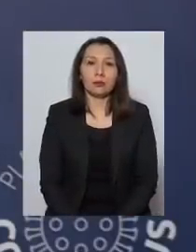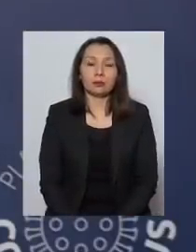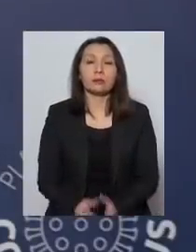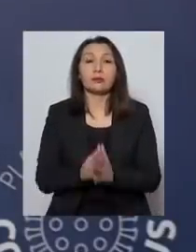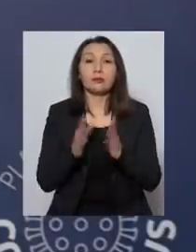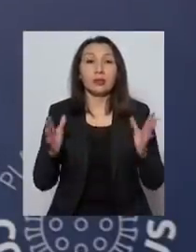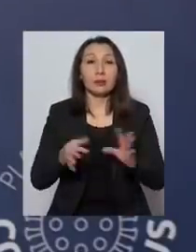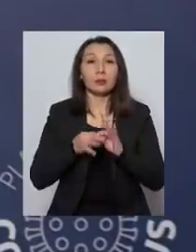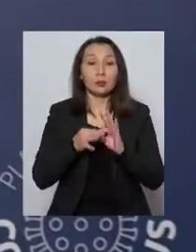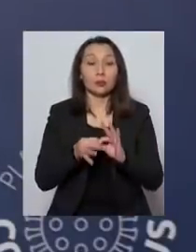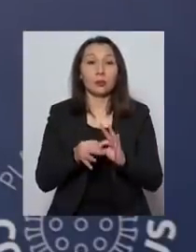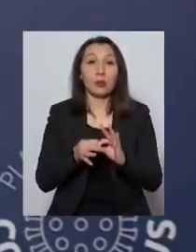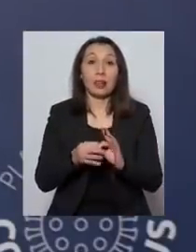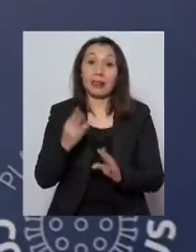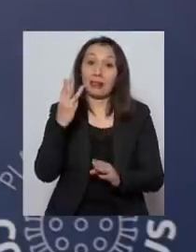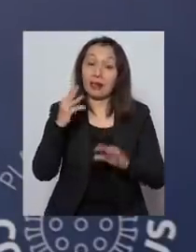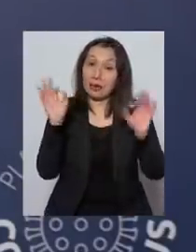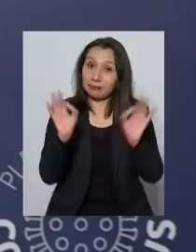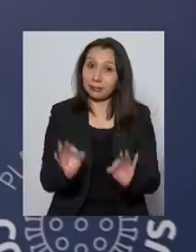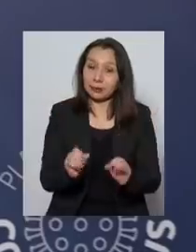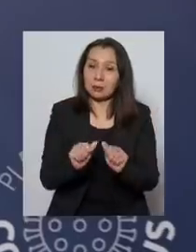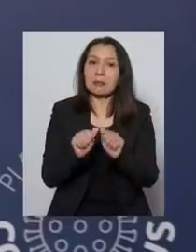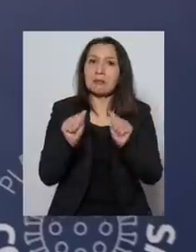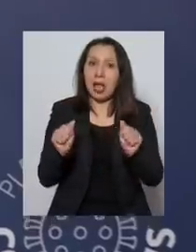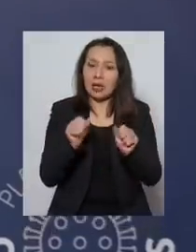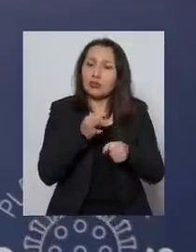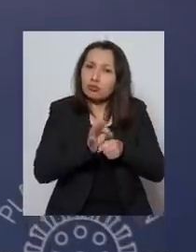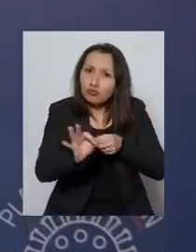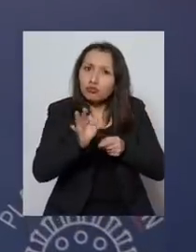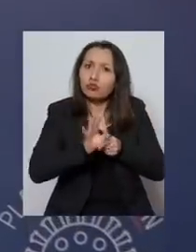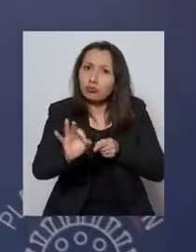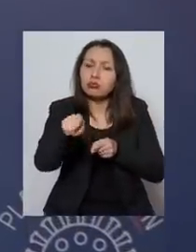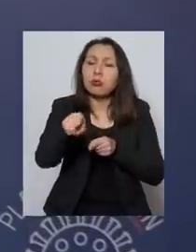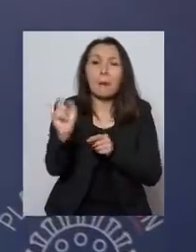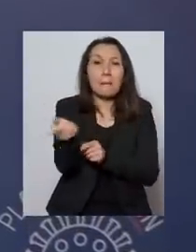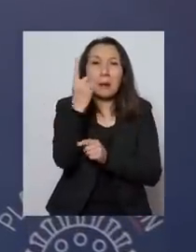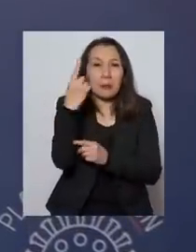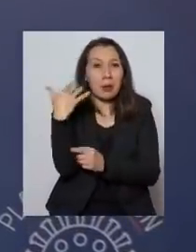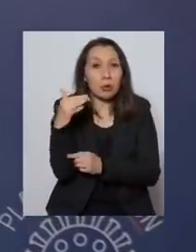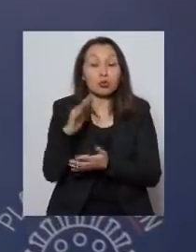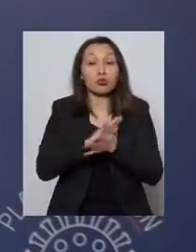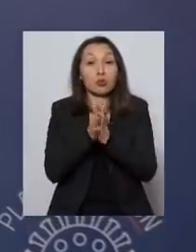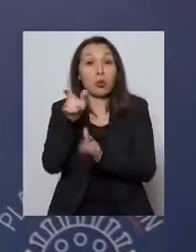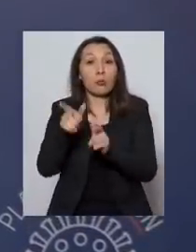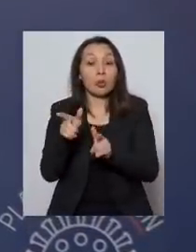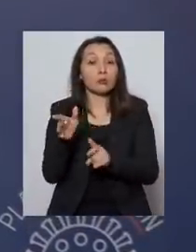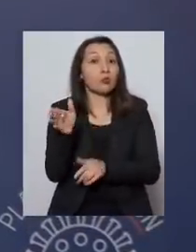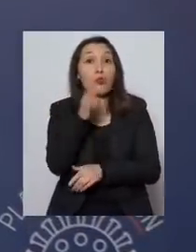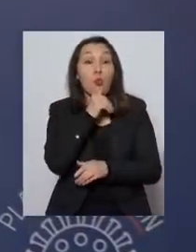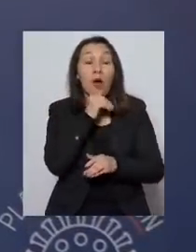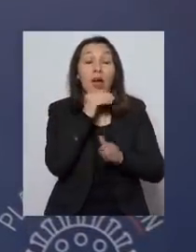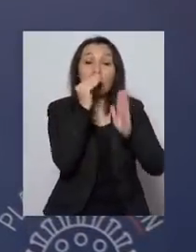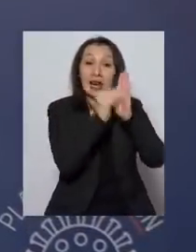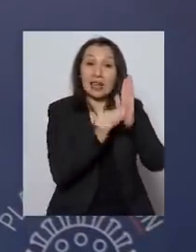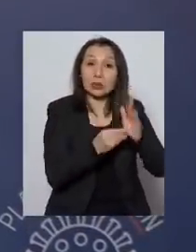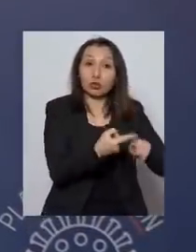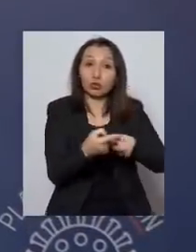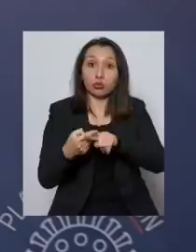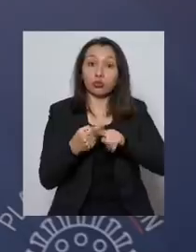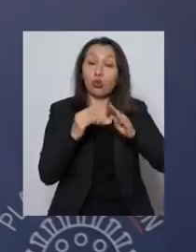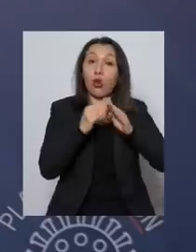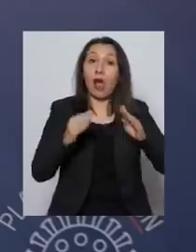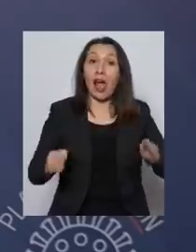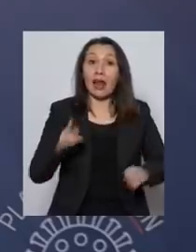Muchas gracias. Tres sugerencias más importantes. Lo primero, que todo aquel que no tenga registro social de hogares